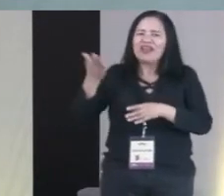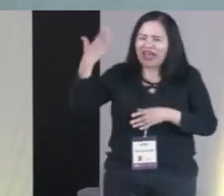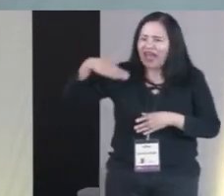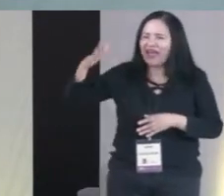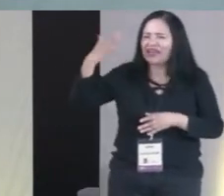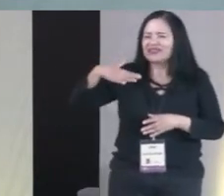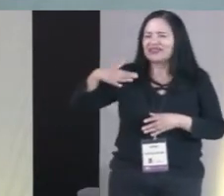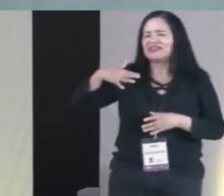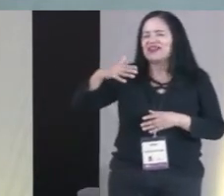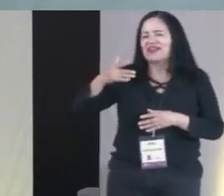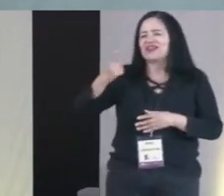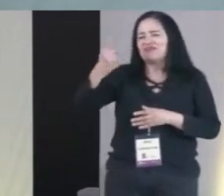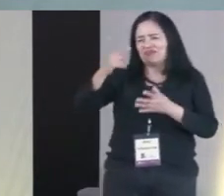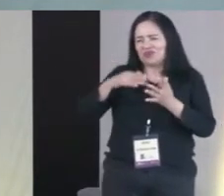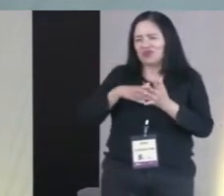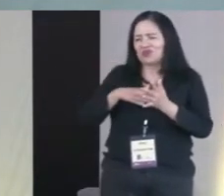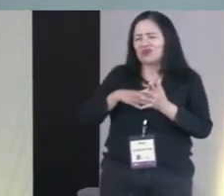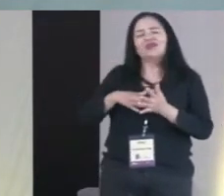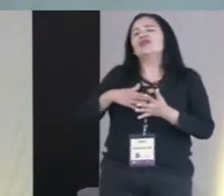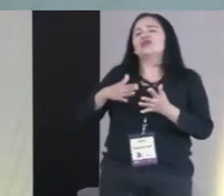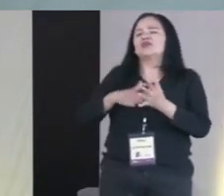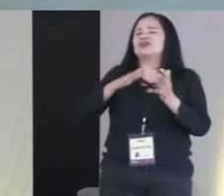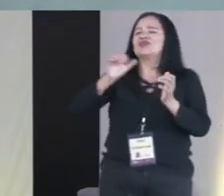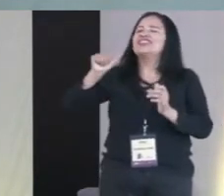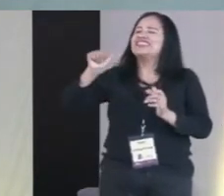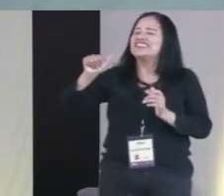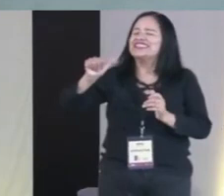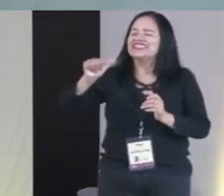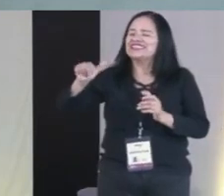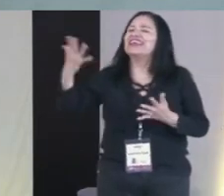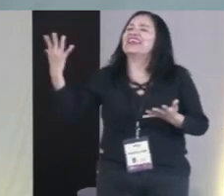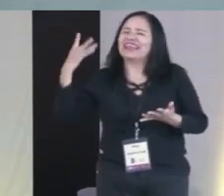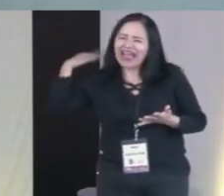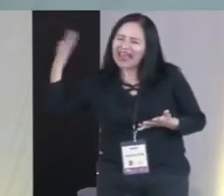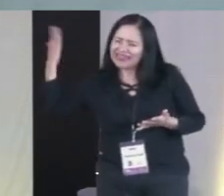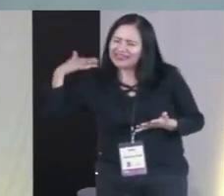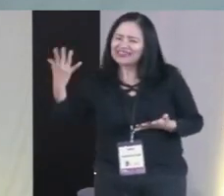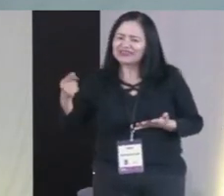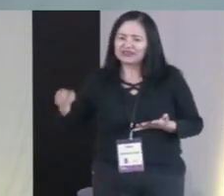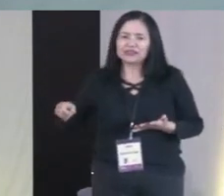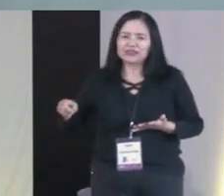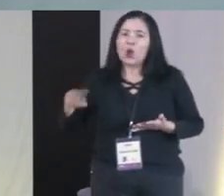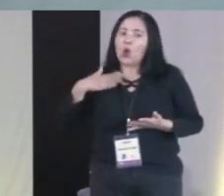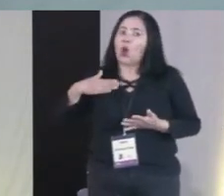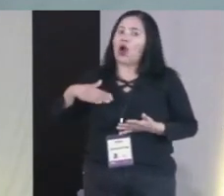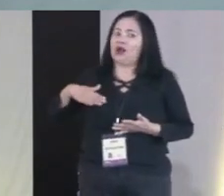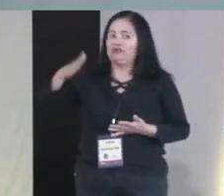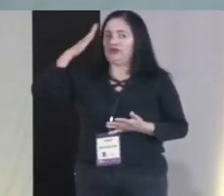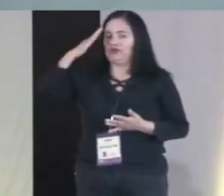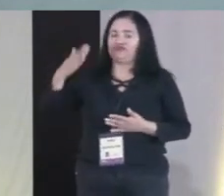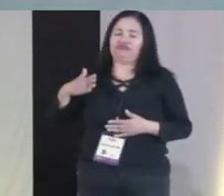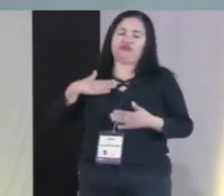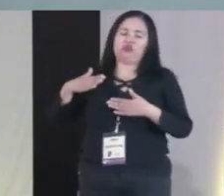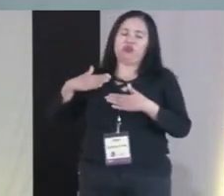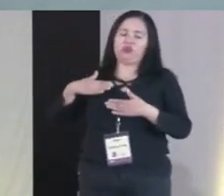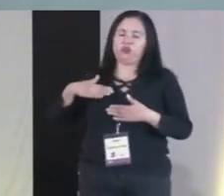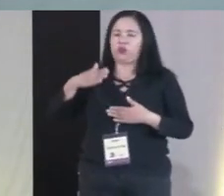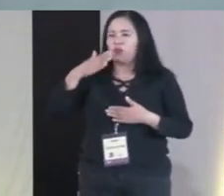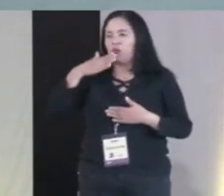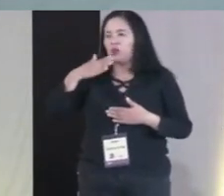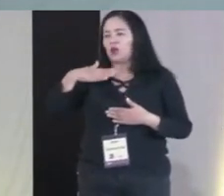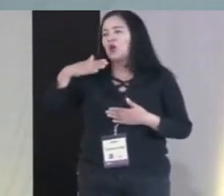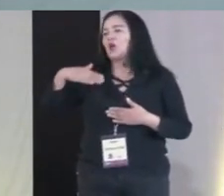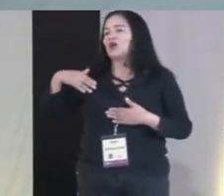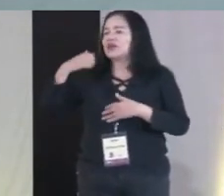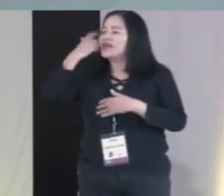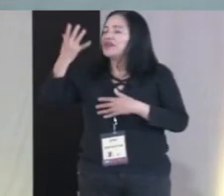XVI? Pues los movía el afán de gloria, fama y fortuna.